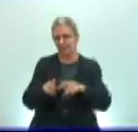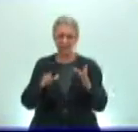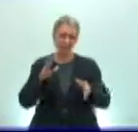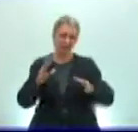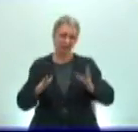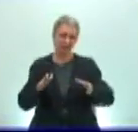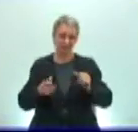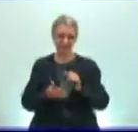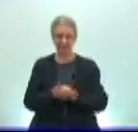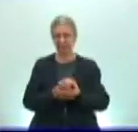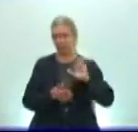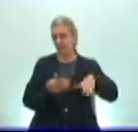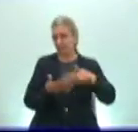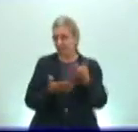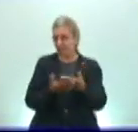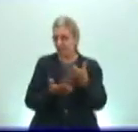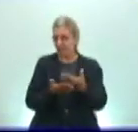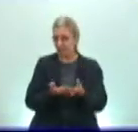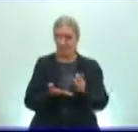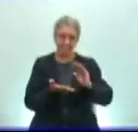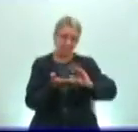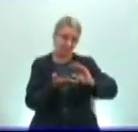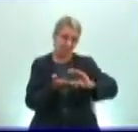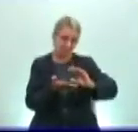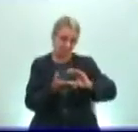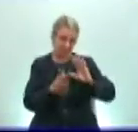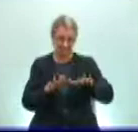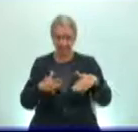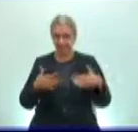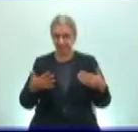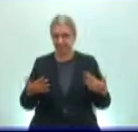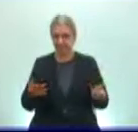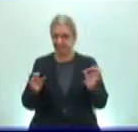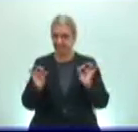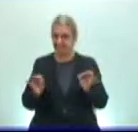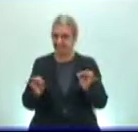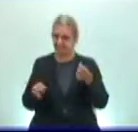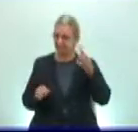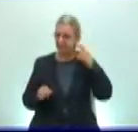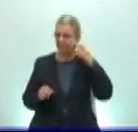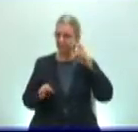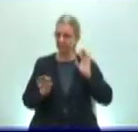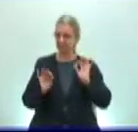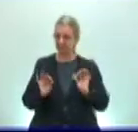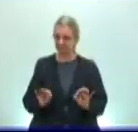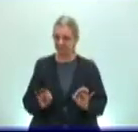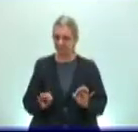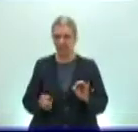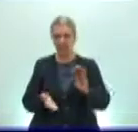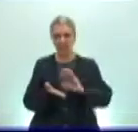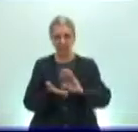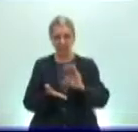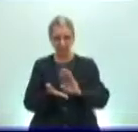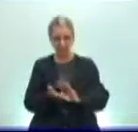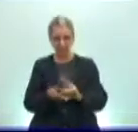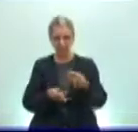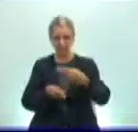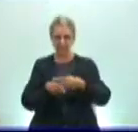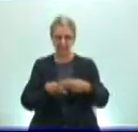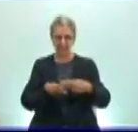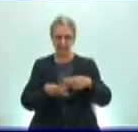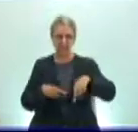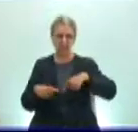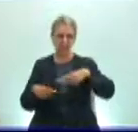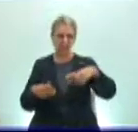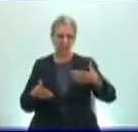eso le proponemos como bibliografía, como siempre le estamos recomendando, su libro de texto de historia